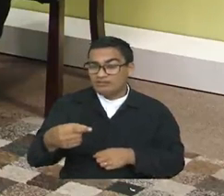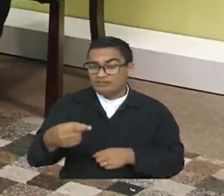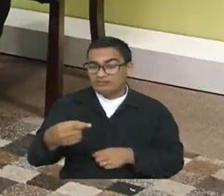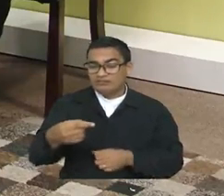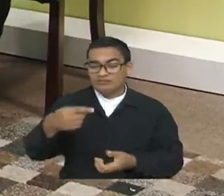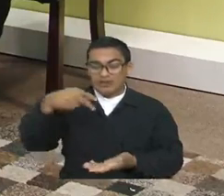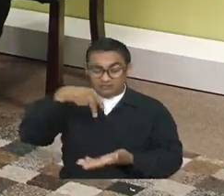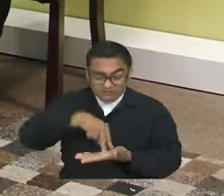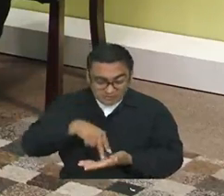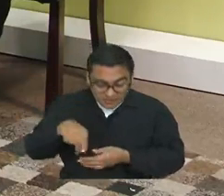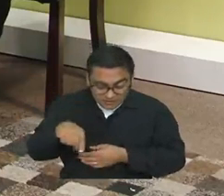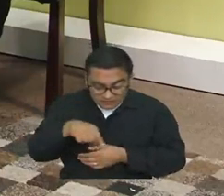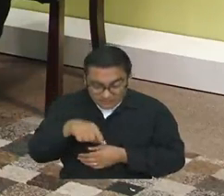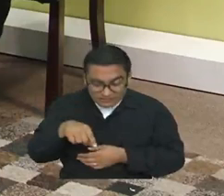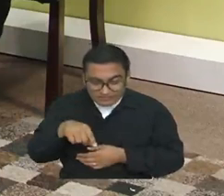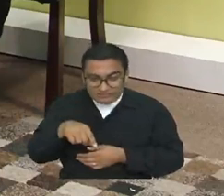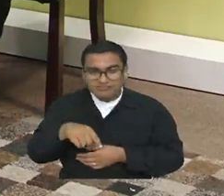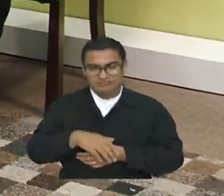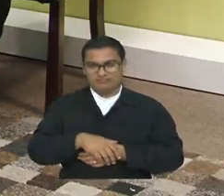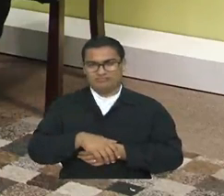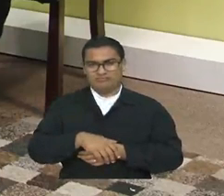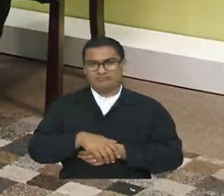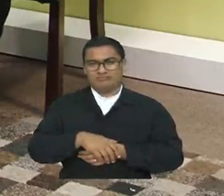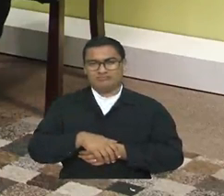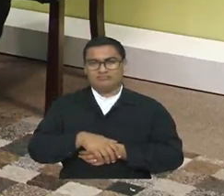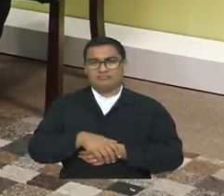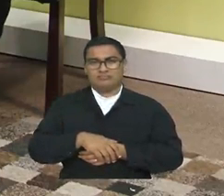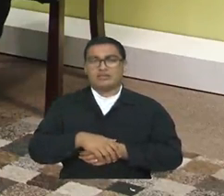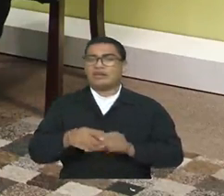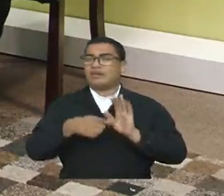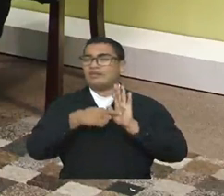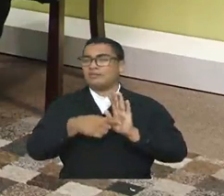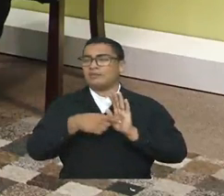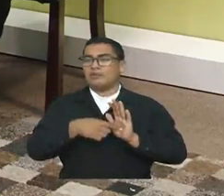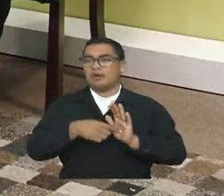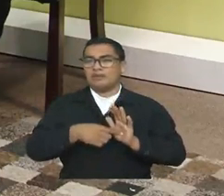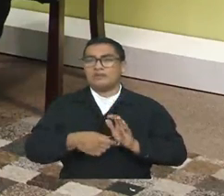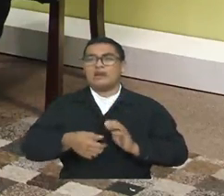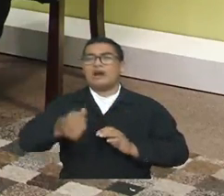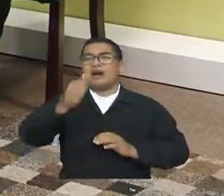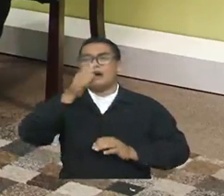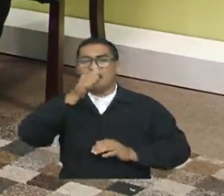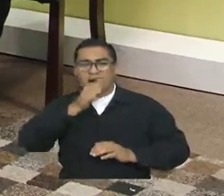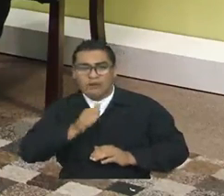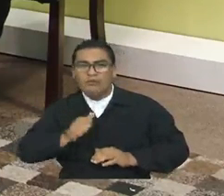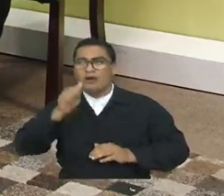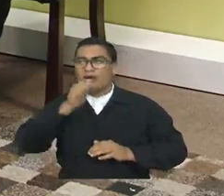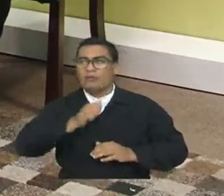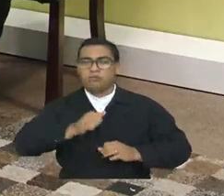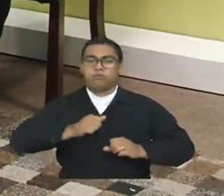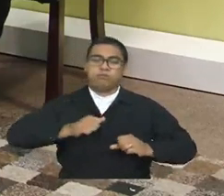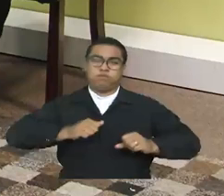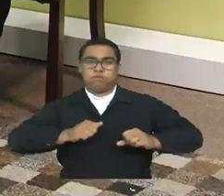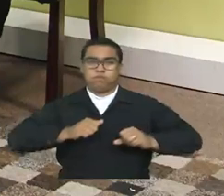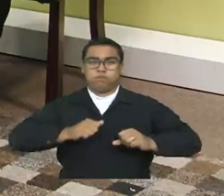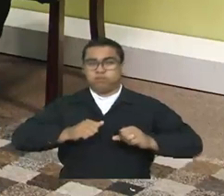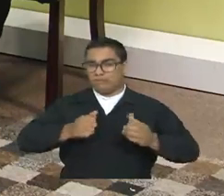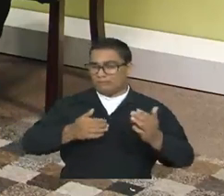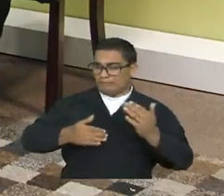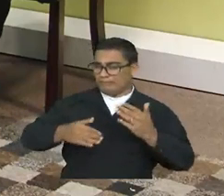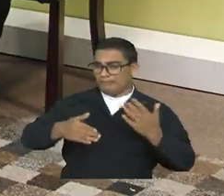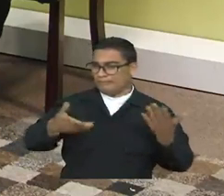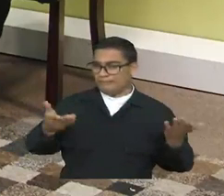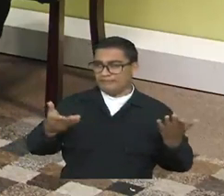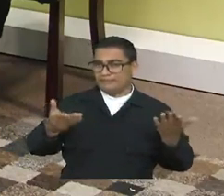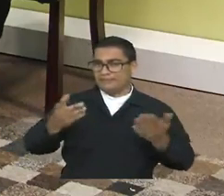uno... Si aumentaste tu ingesta de líquido o de alimento ese día, obviamente que vas a pesar más. O si ese día